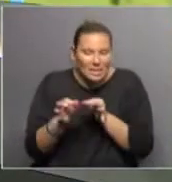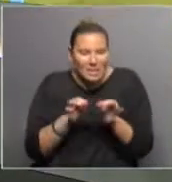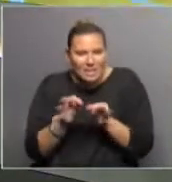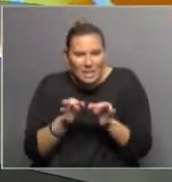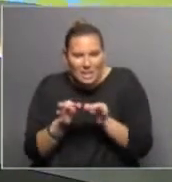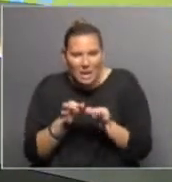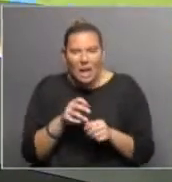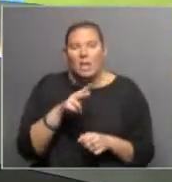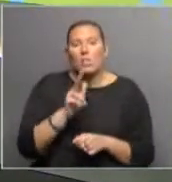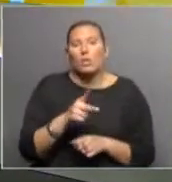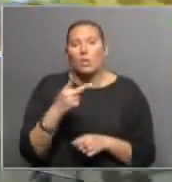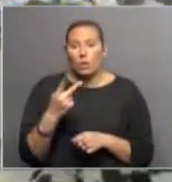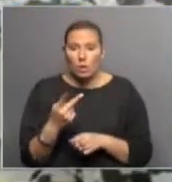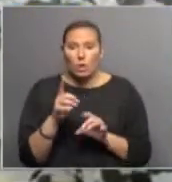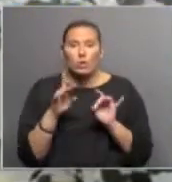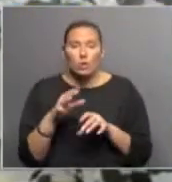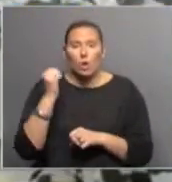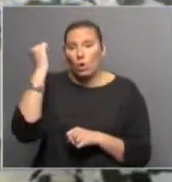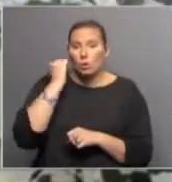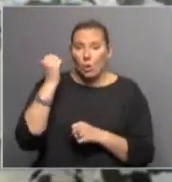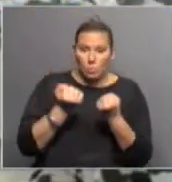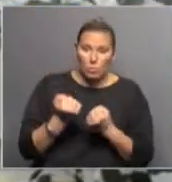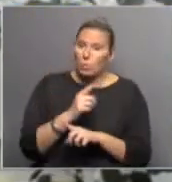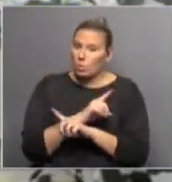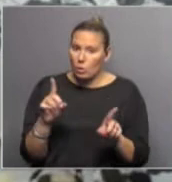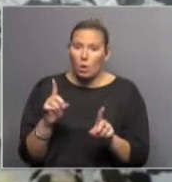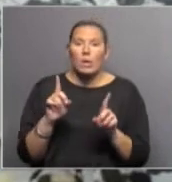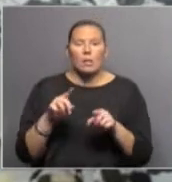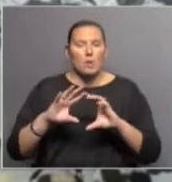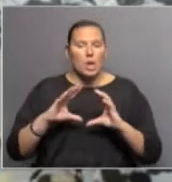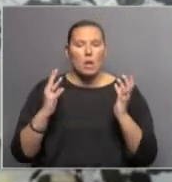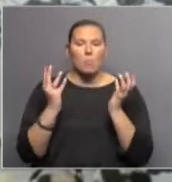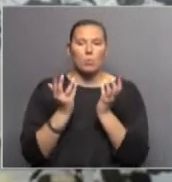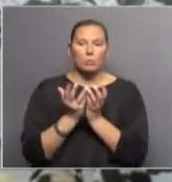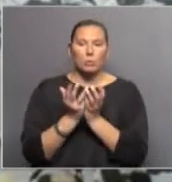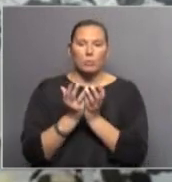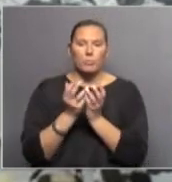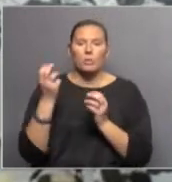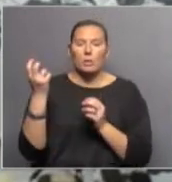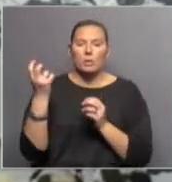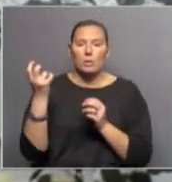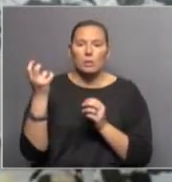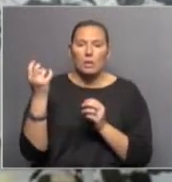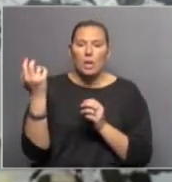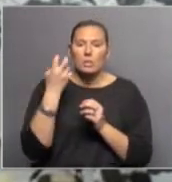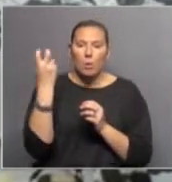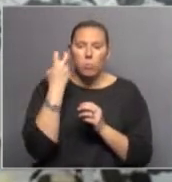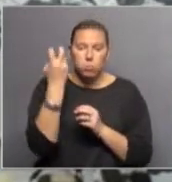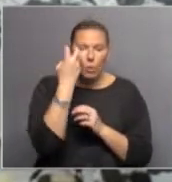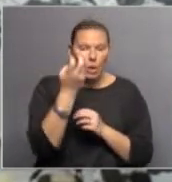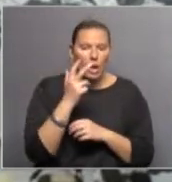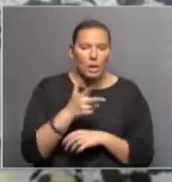nivel nacional, que no es solo para transporte, porque ya les adelanto que en el mundo se está buscando el hidrógeno